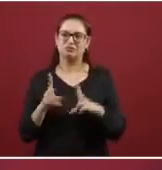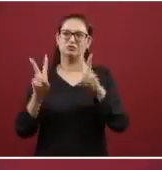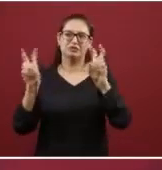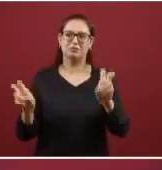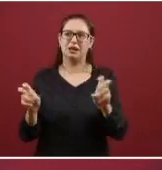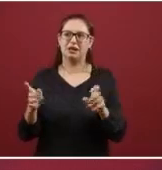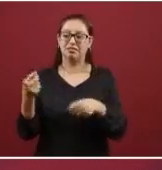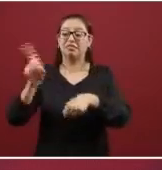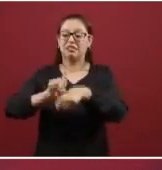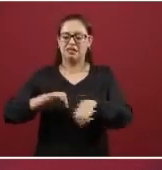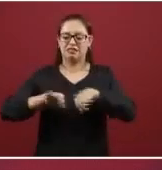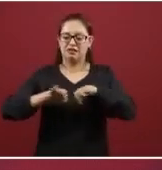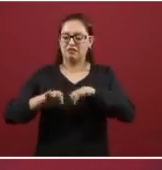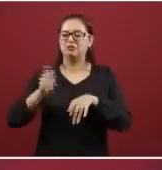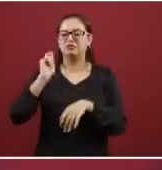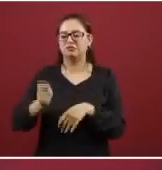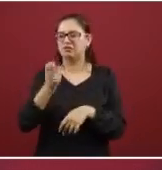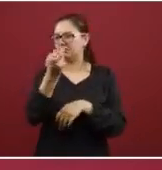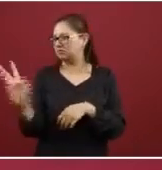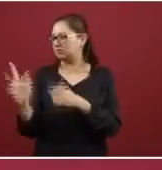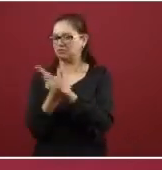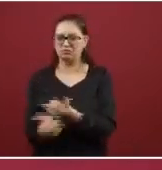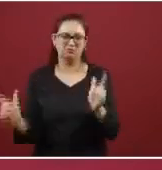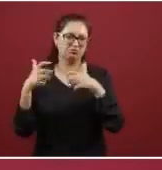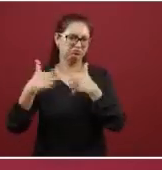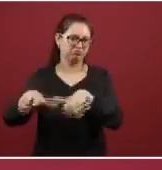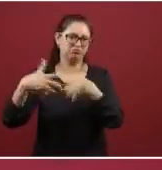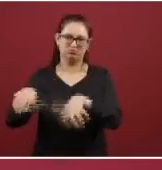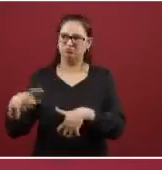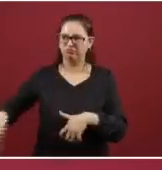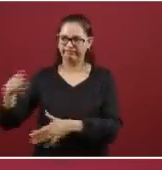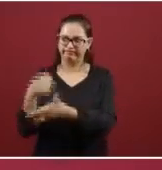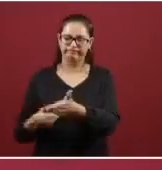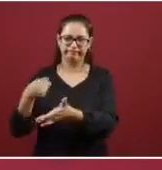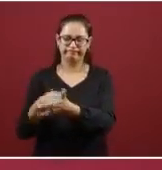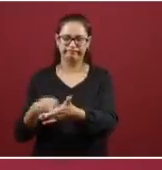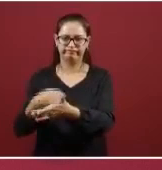libre de las demandas de los trabajadores,